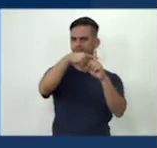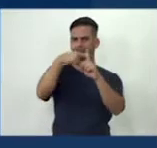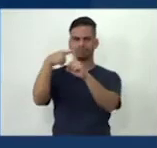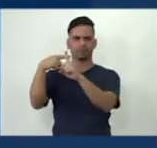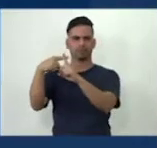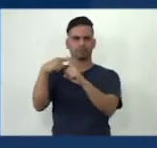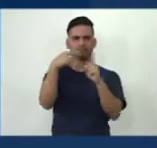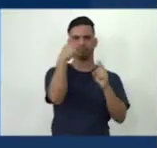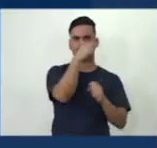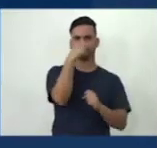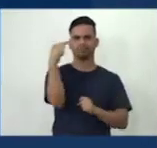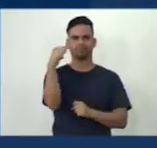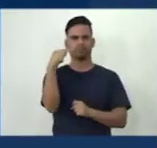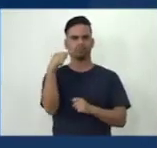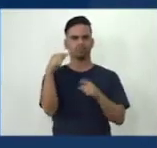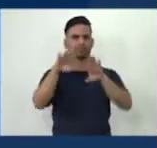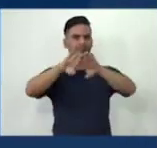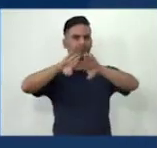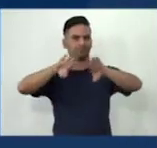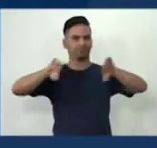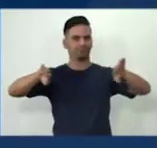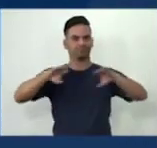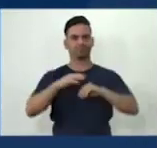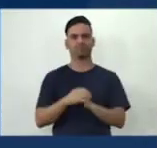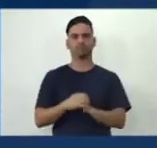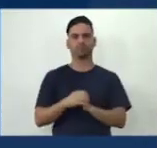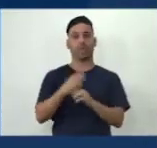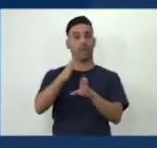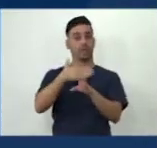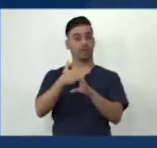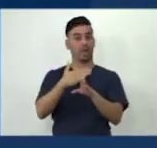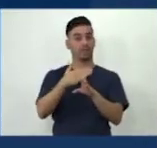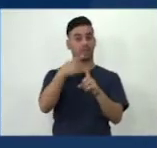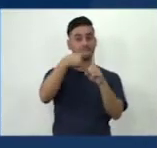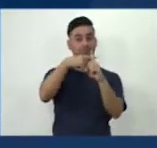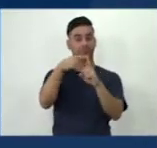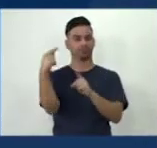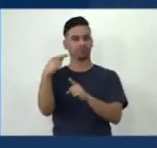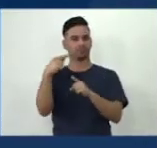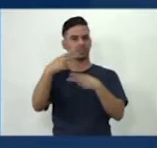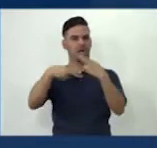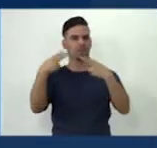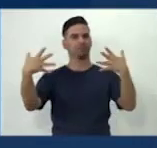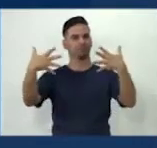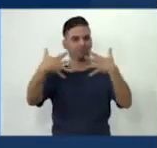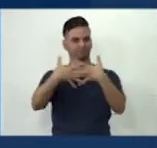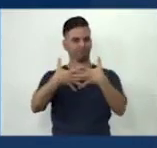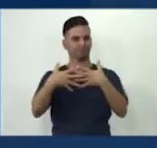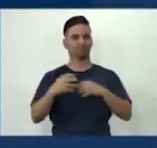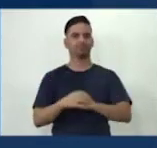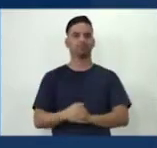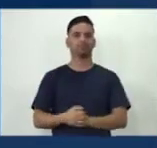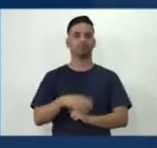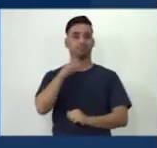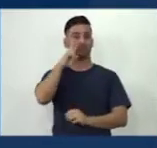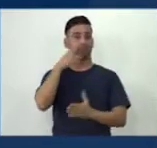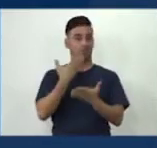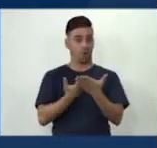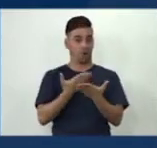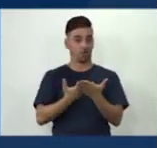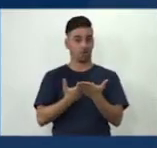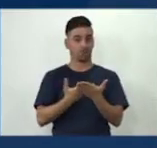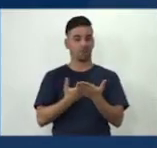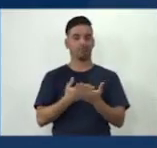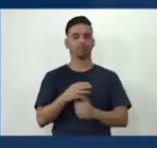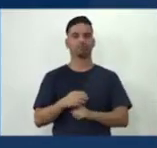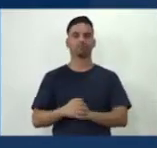diferentes? Aquí lo vamos también a aplicar. Polos magnéticos diferentes, ¿qué le pasa? Se atraen. Ahí tenemos el primer caso, un